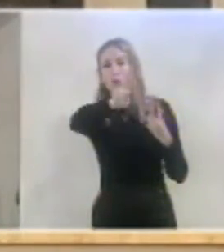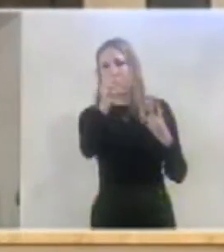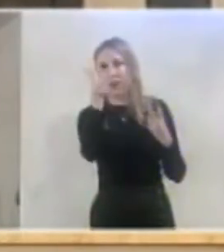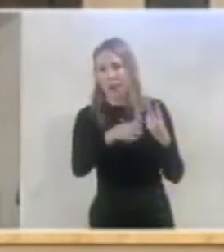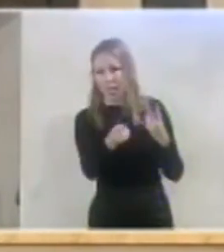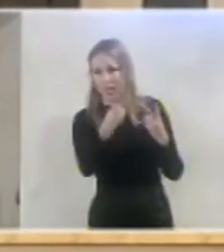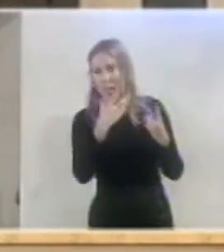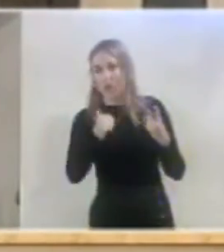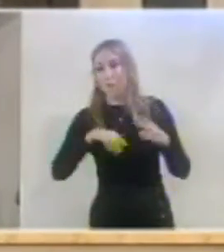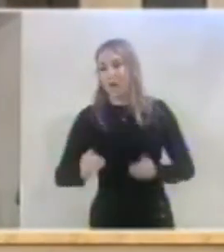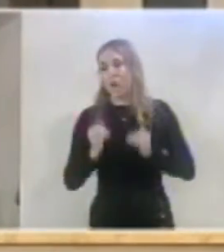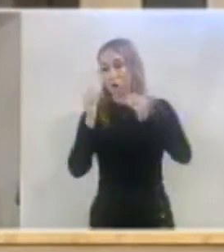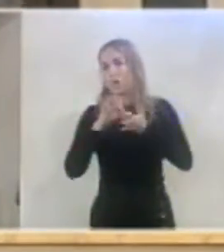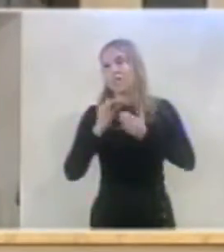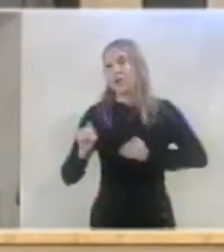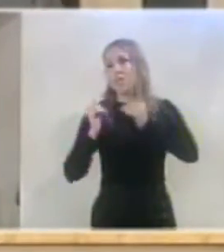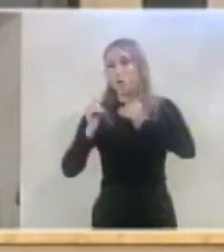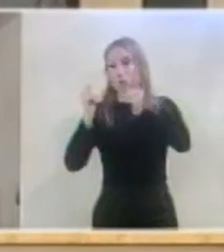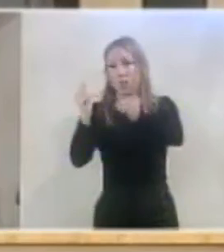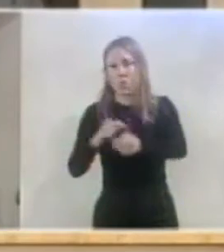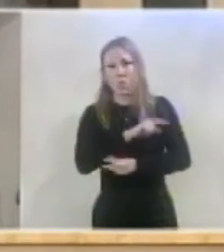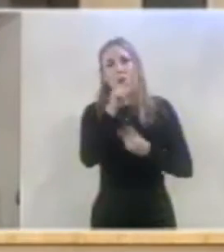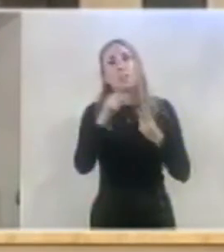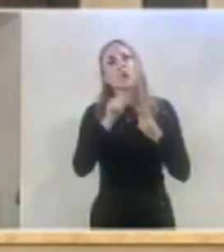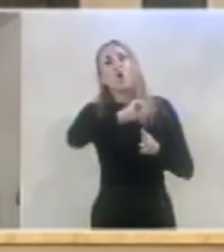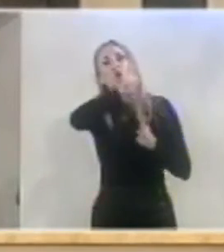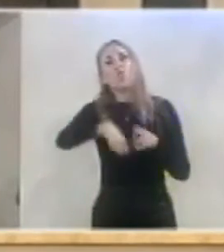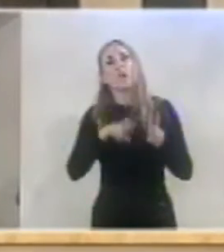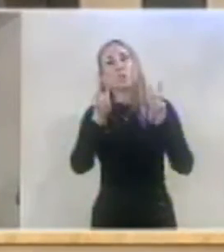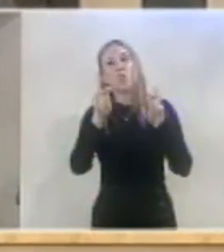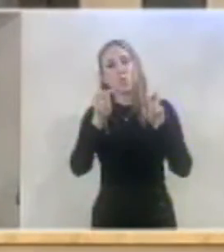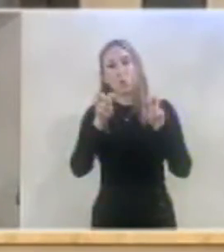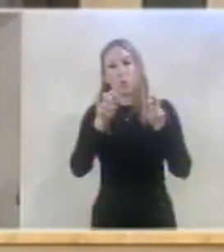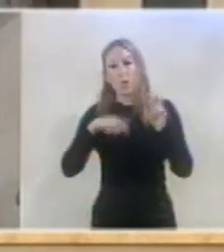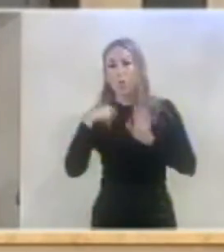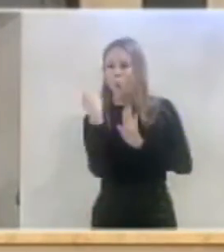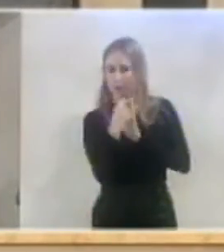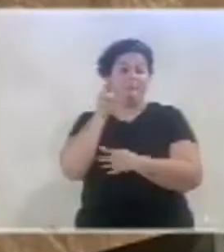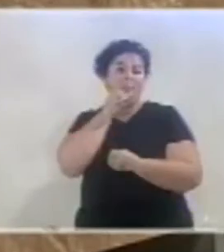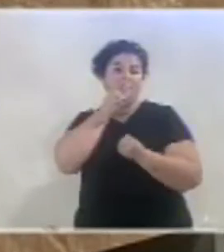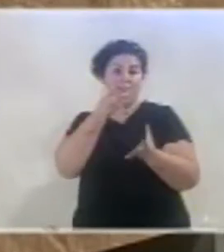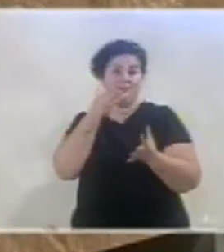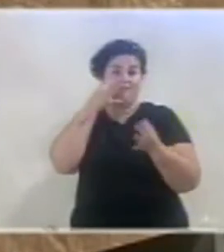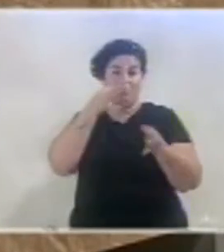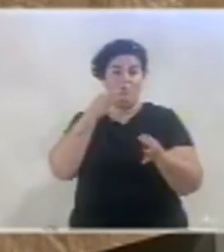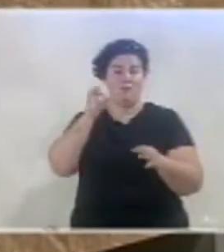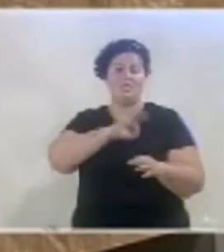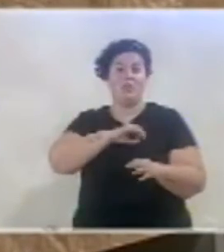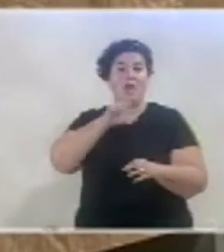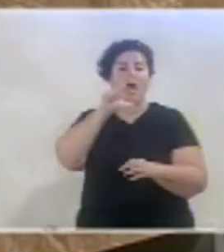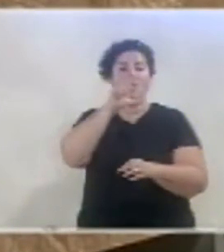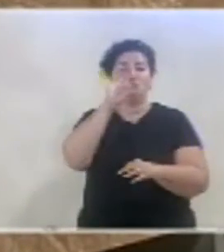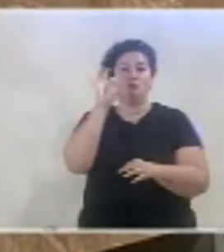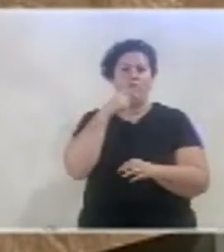decirnos que tenemos continuidad en el servicio y todo eso, sacar un nuevo contrato en el que podamos contemplar mejoras inmediatas. La sesión plenaria también